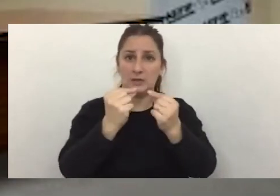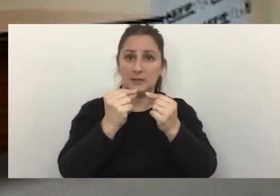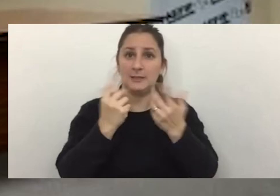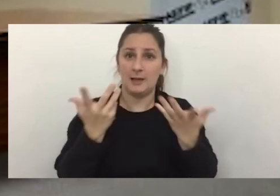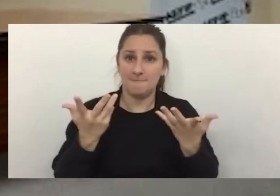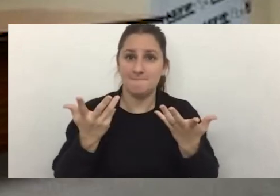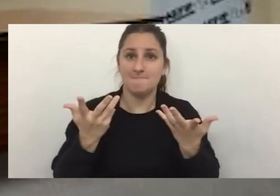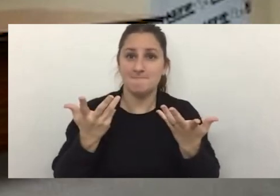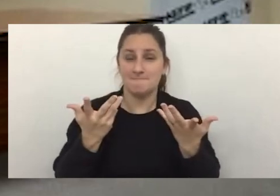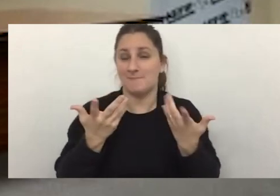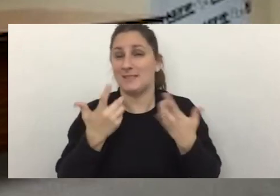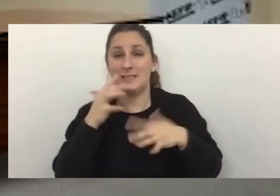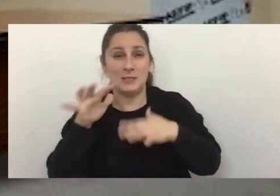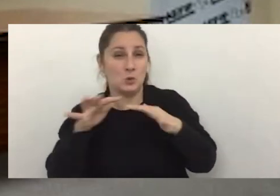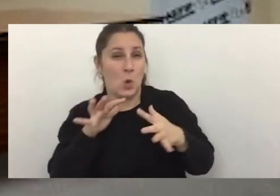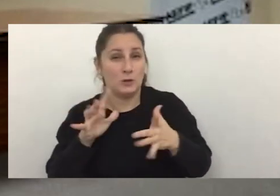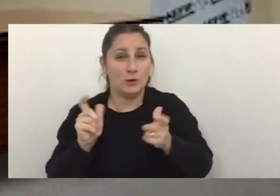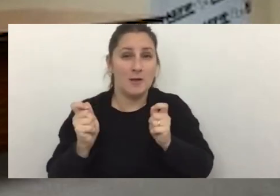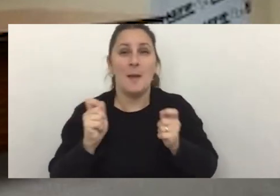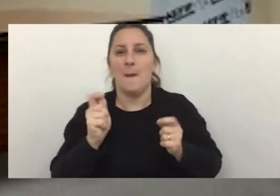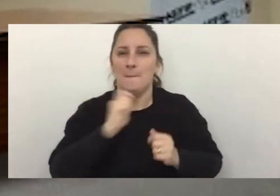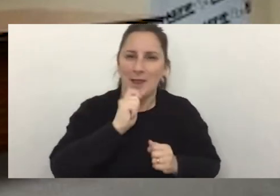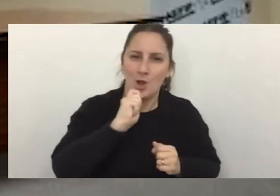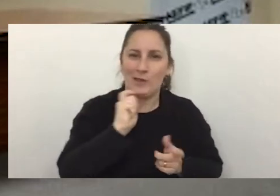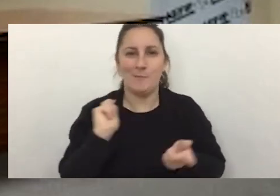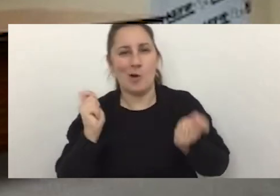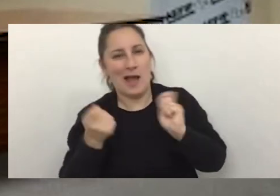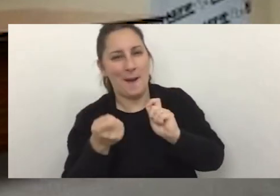que el propio periodismo hace de los hechos.